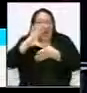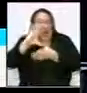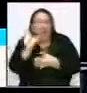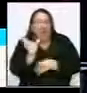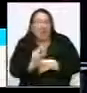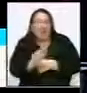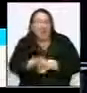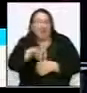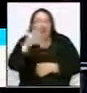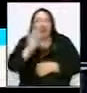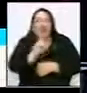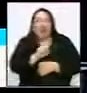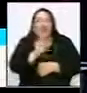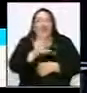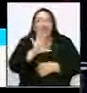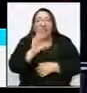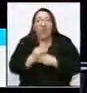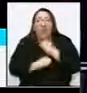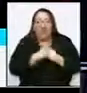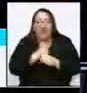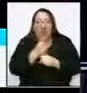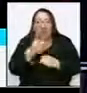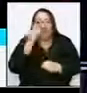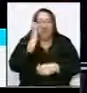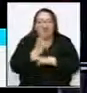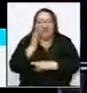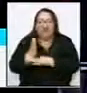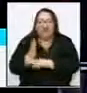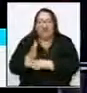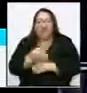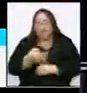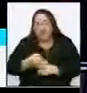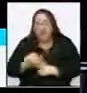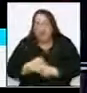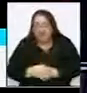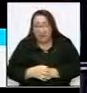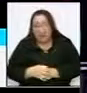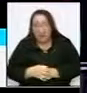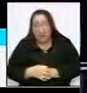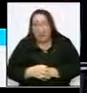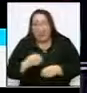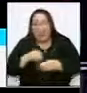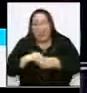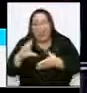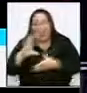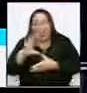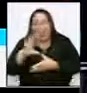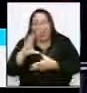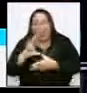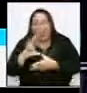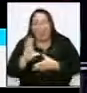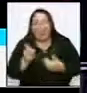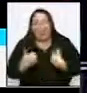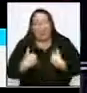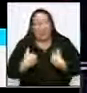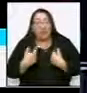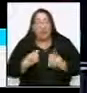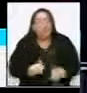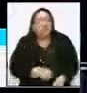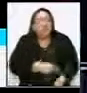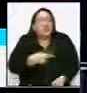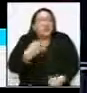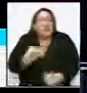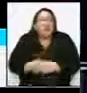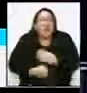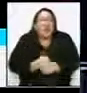cada 5 años a un dictador. Y eso es cierto. En Latinoamérica tenemos la tradición